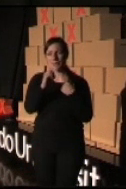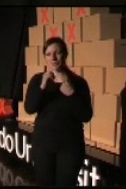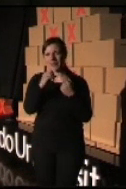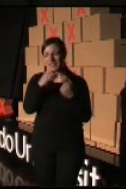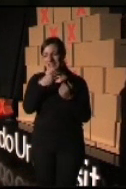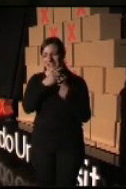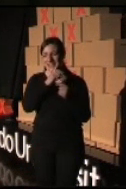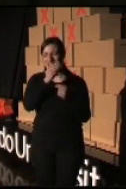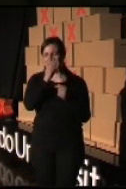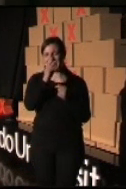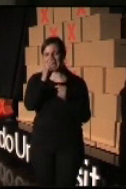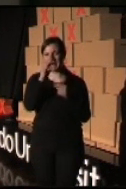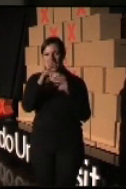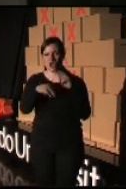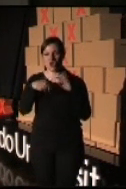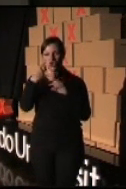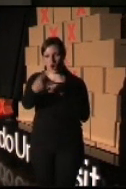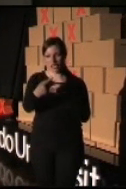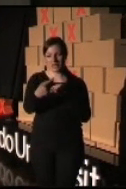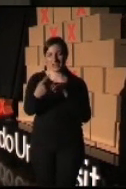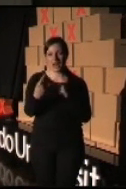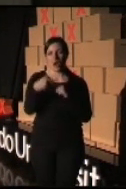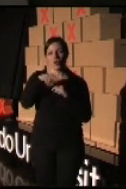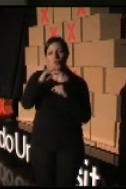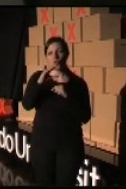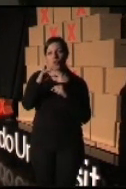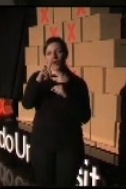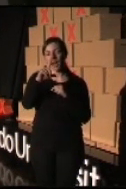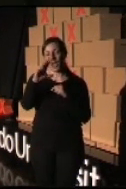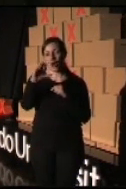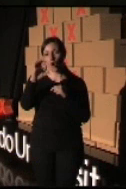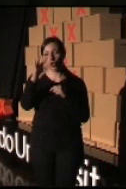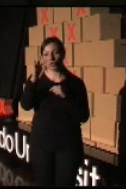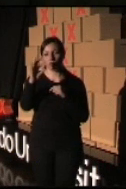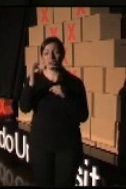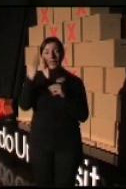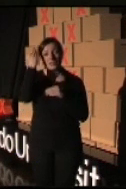nucleótidos. Si pensamos en esto,